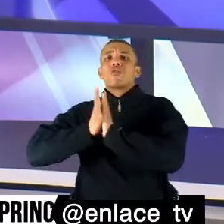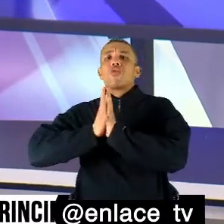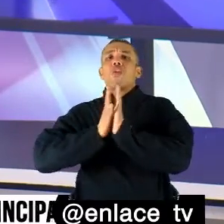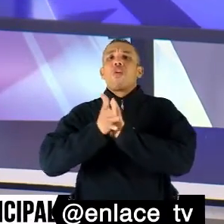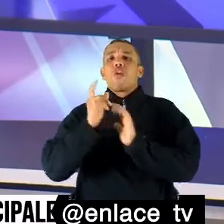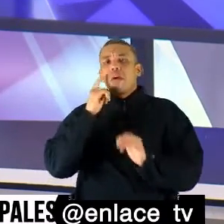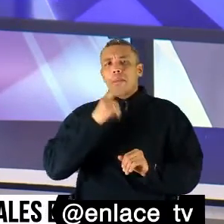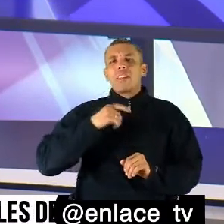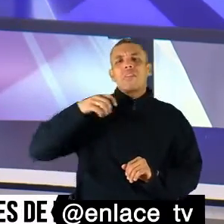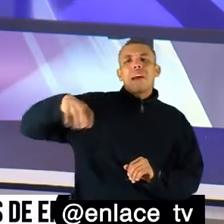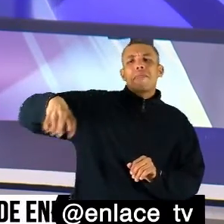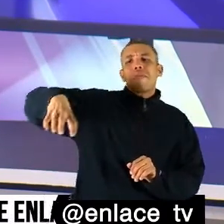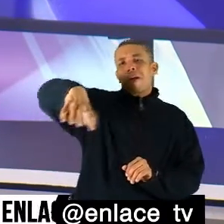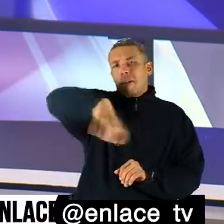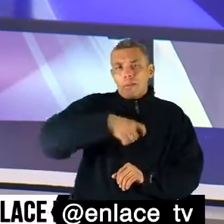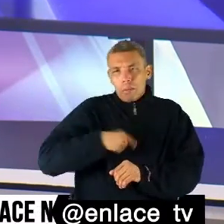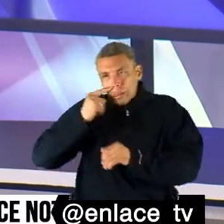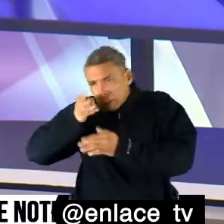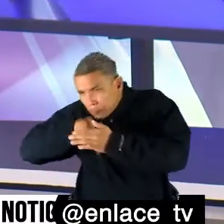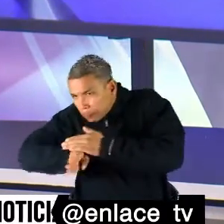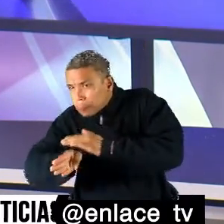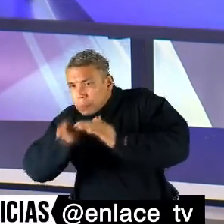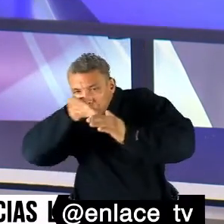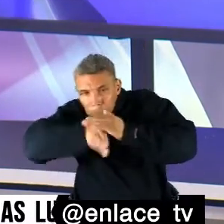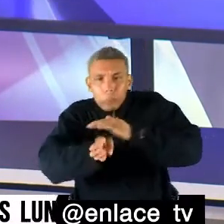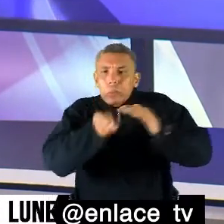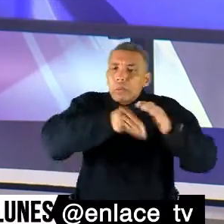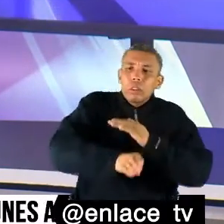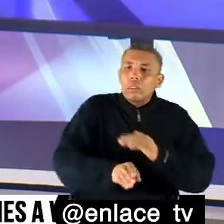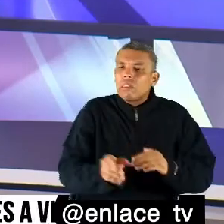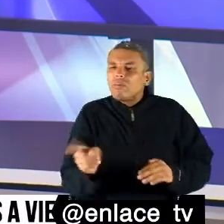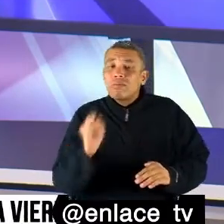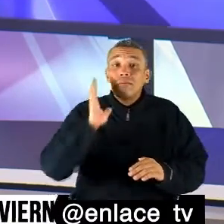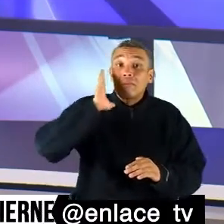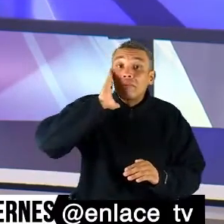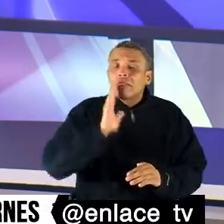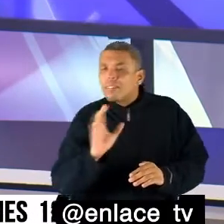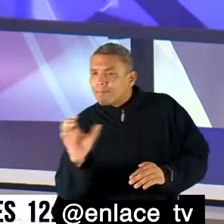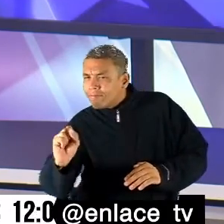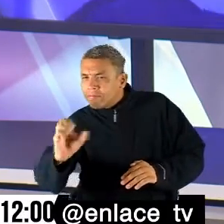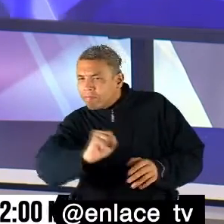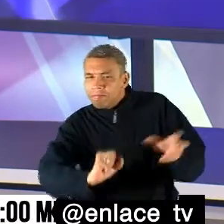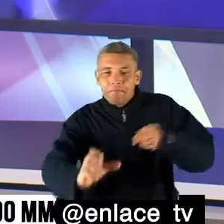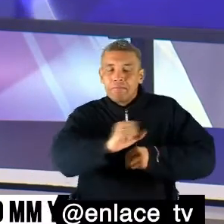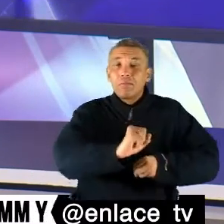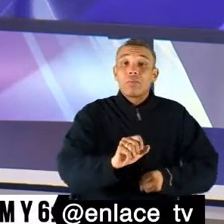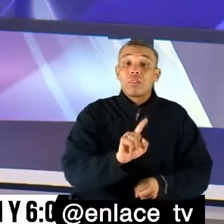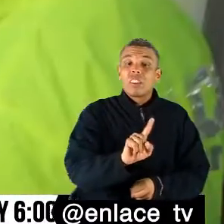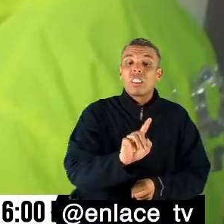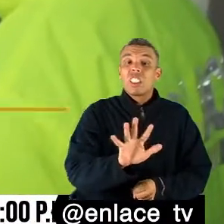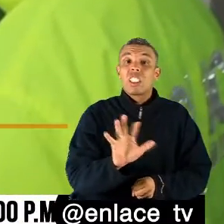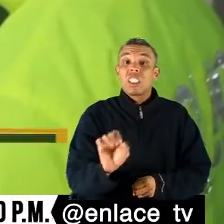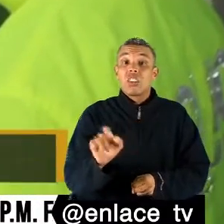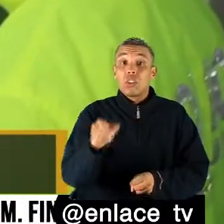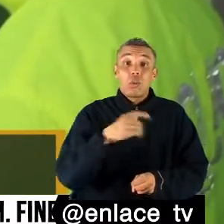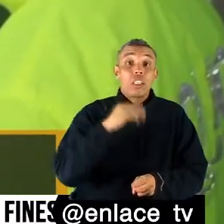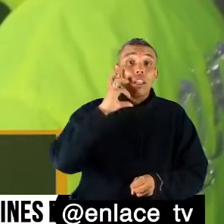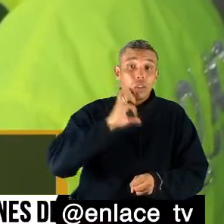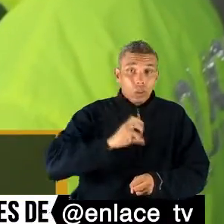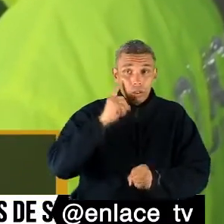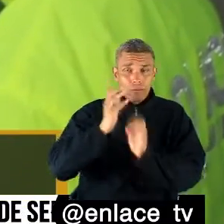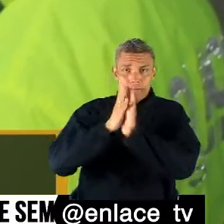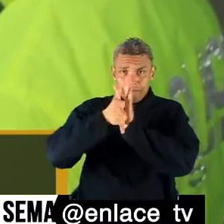Nacional incautó 150 celulares, dos de ellos reportados como hurtados. En el procedimiento